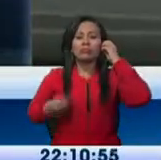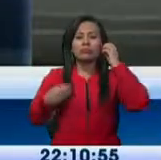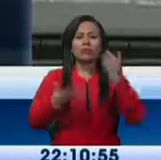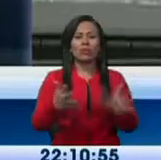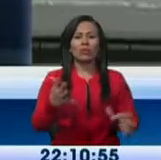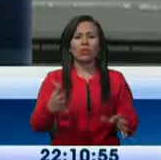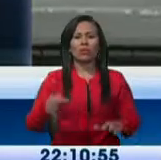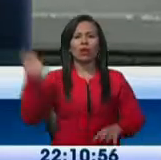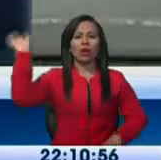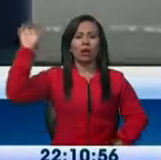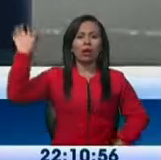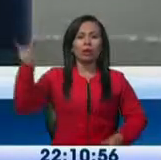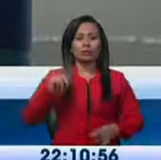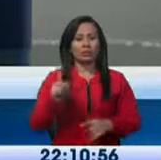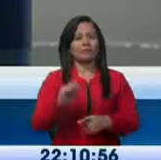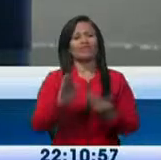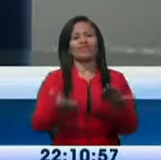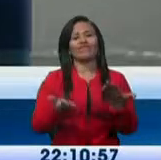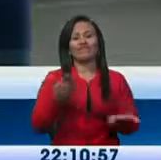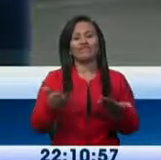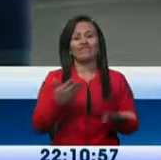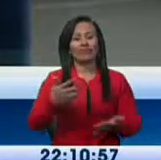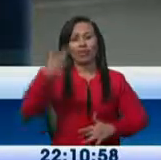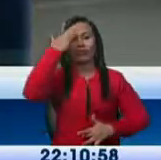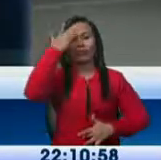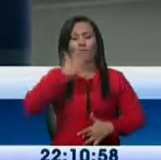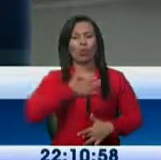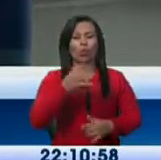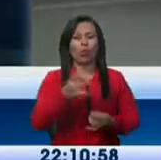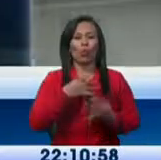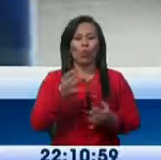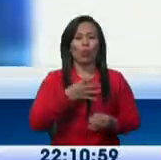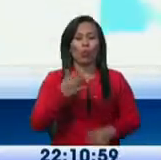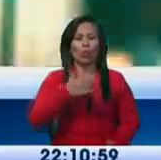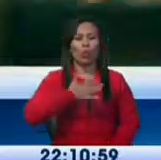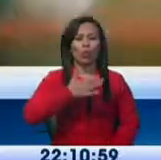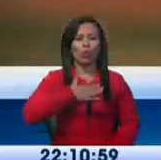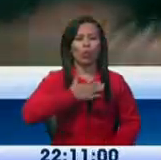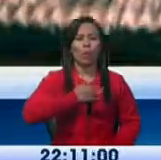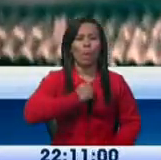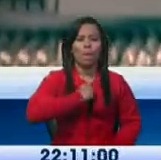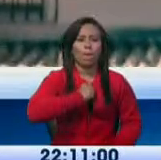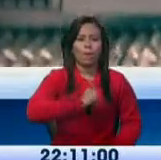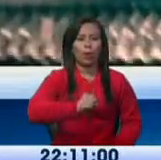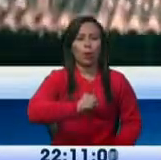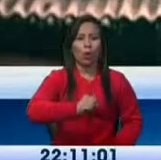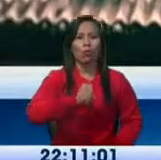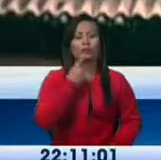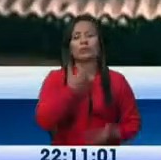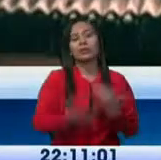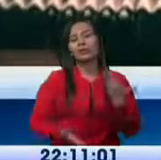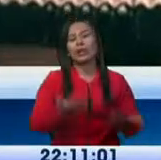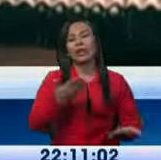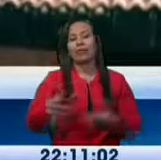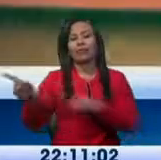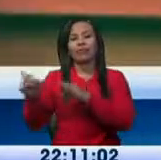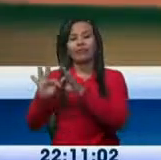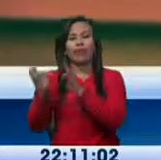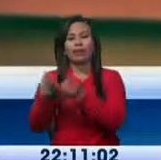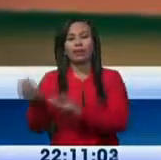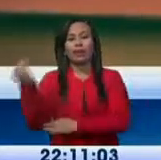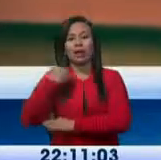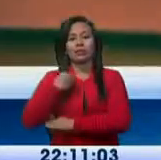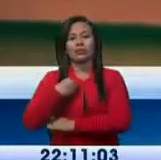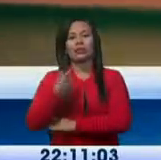Electricidad dice que posiblemente es un un dolor al corazón un paroc cardíaco según sus familiares y amigos él ya venía presentando